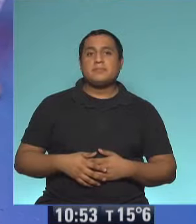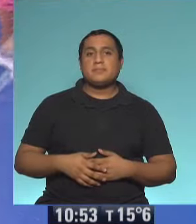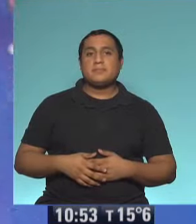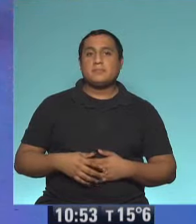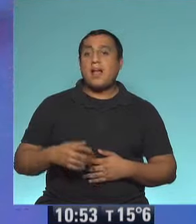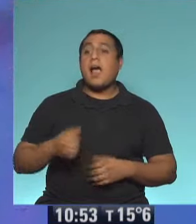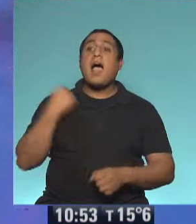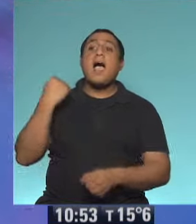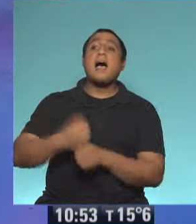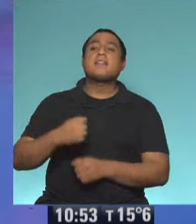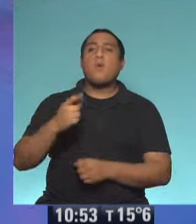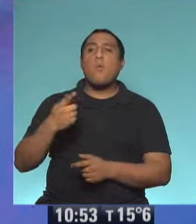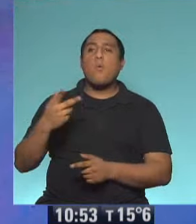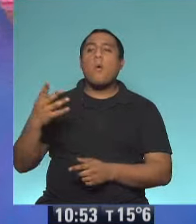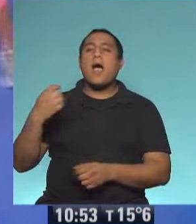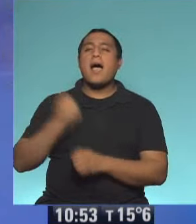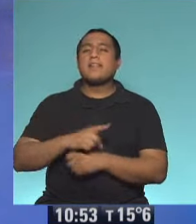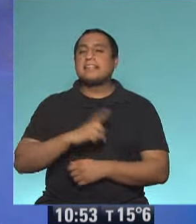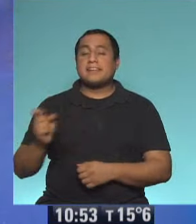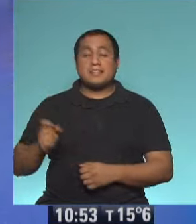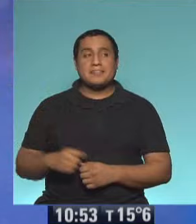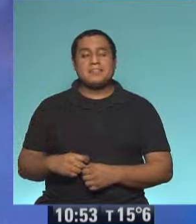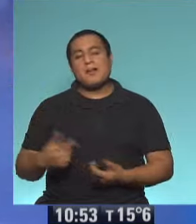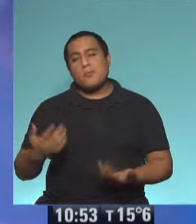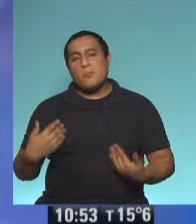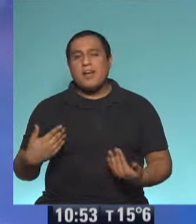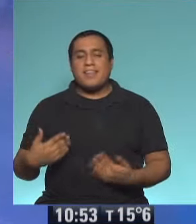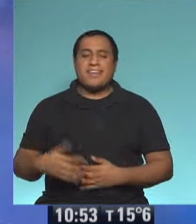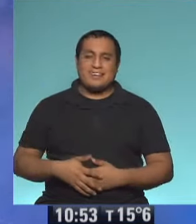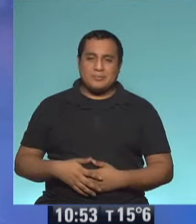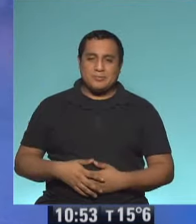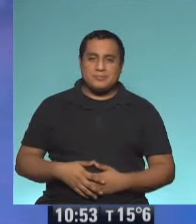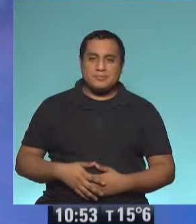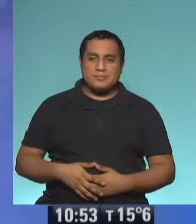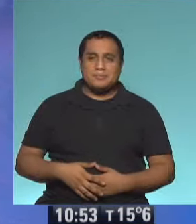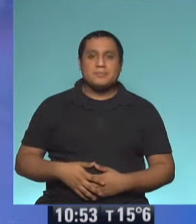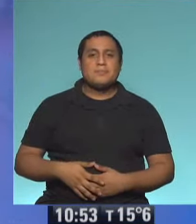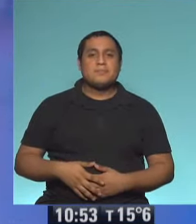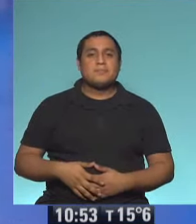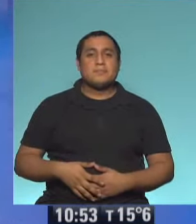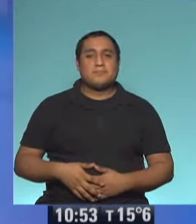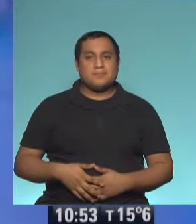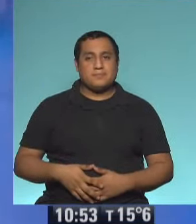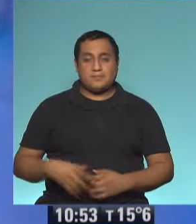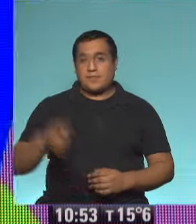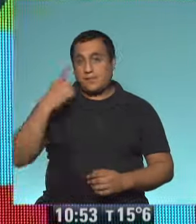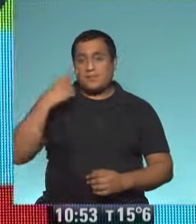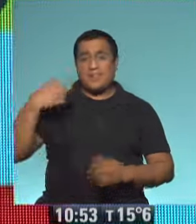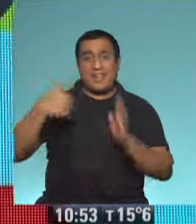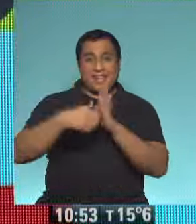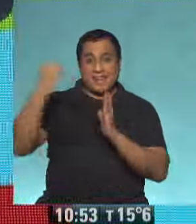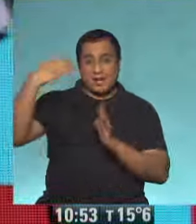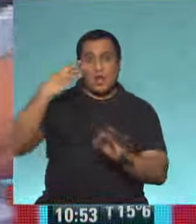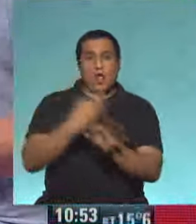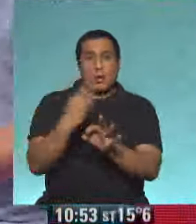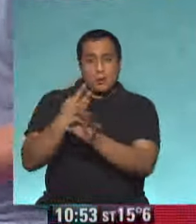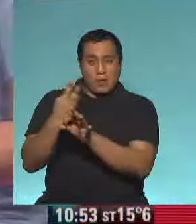está así. Puedo estar ahí. Ay, pero qué genia. Bueno, mira, ahora esto es lo que se ve en los recreos de las escuelas.